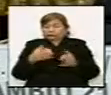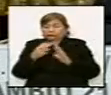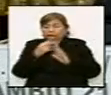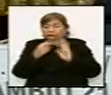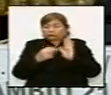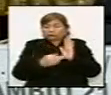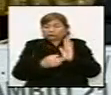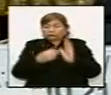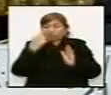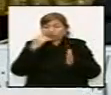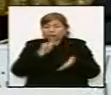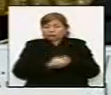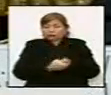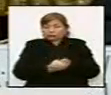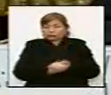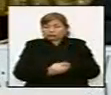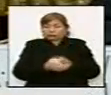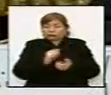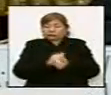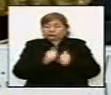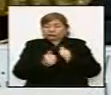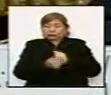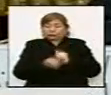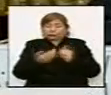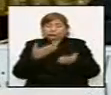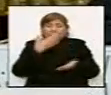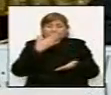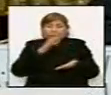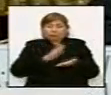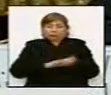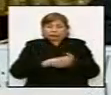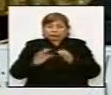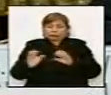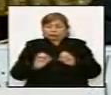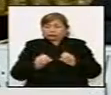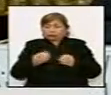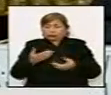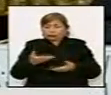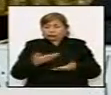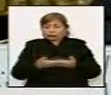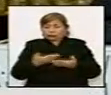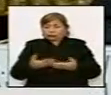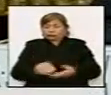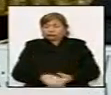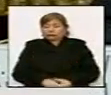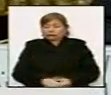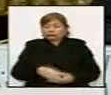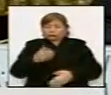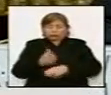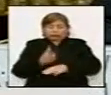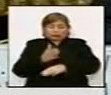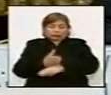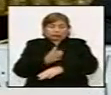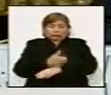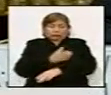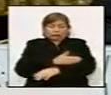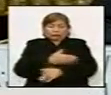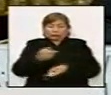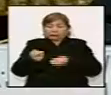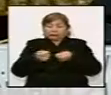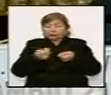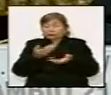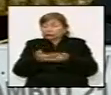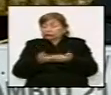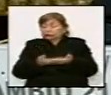proyecto de ley es para reivindicarnos el mal que hemos hecho y a la vez mejorar sus